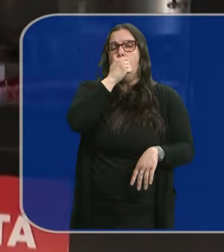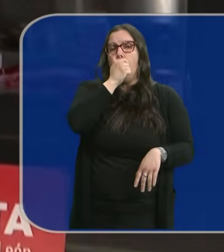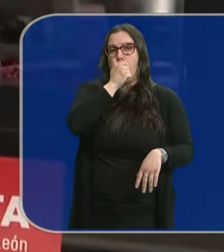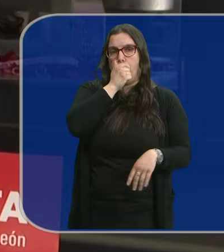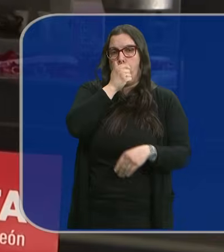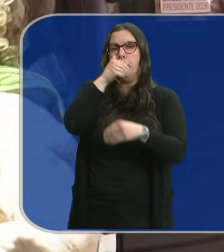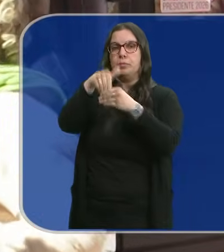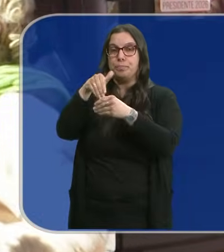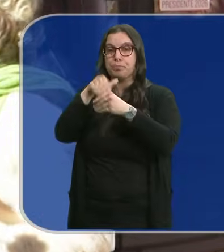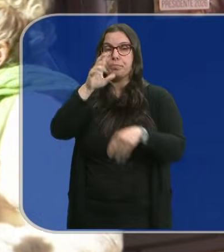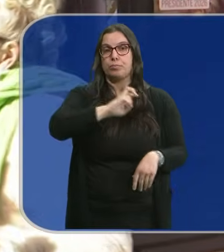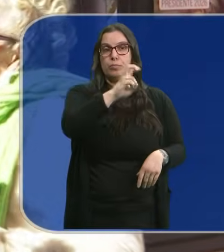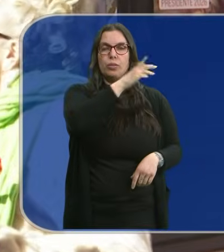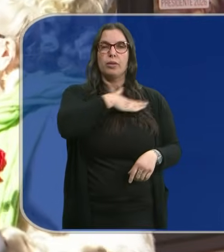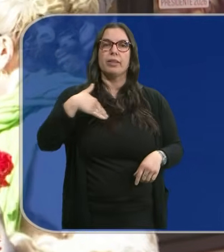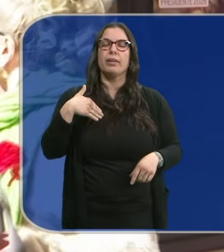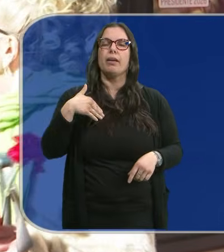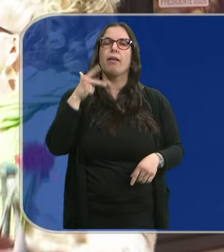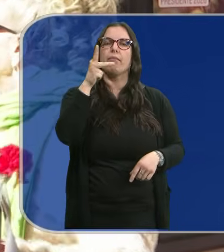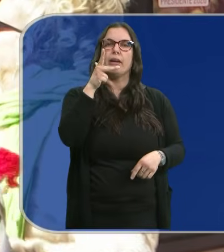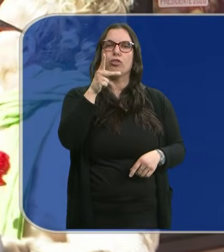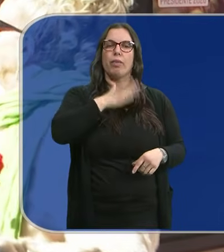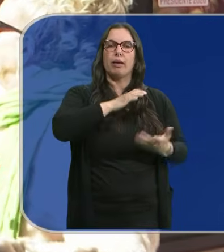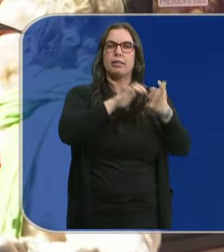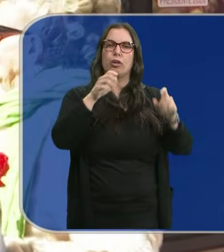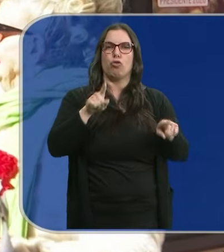atacar, dice, los derechos de los castellanos y leoneses.